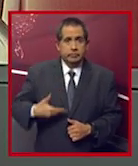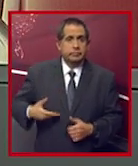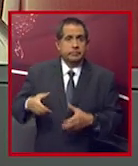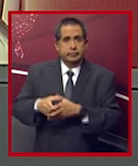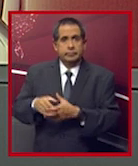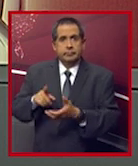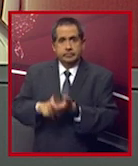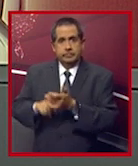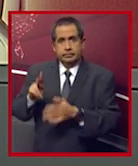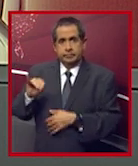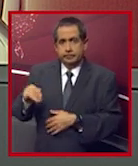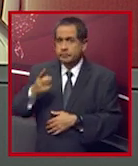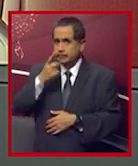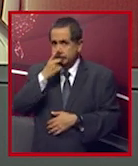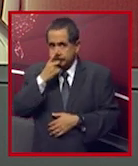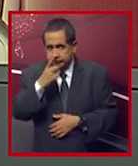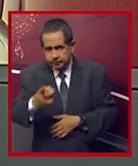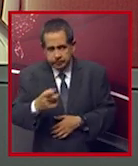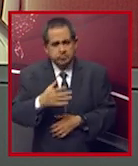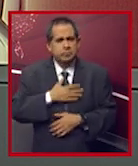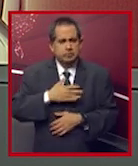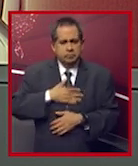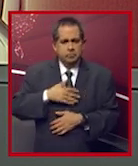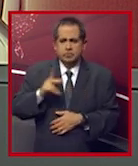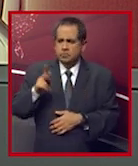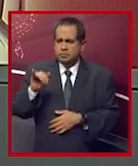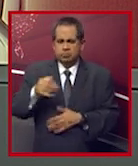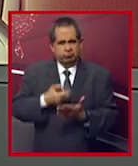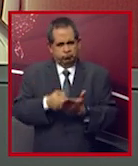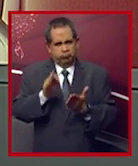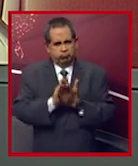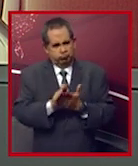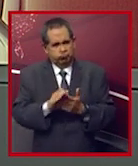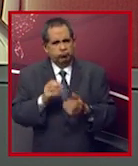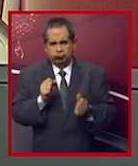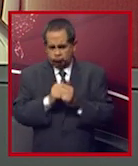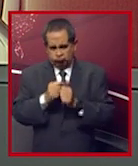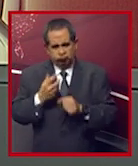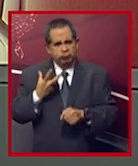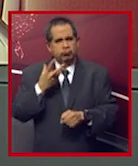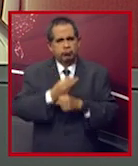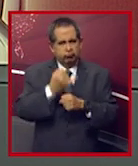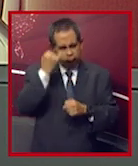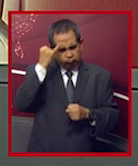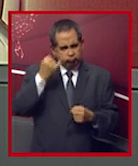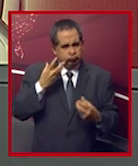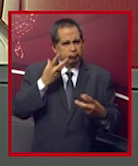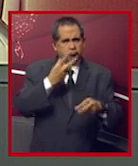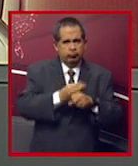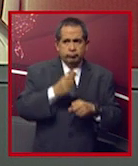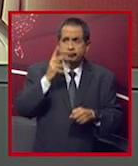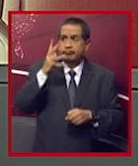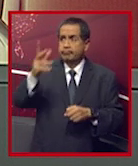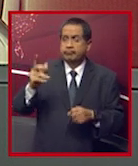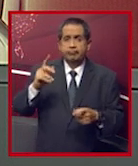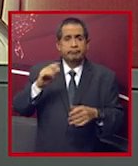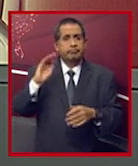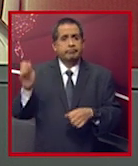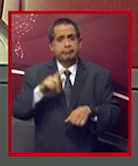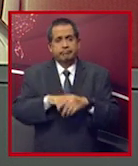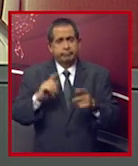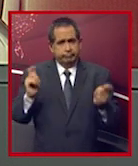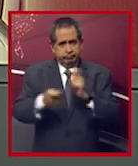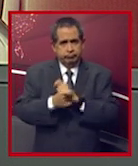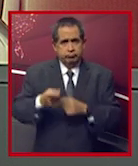Tricolor, sostuvo que el PRI será una oposición valiente, crítica y constructiva de cara a la renovación de la administración federal y